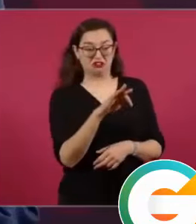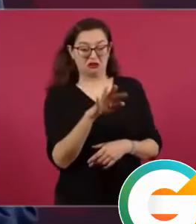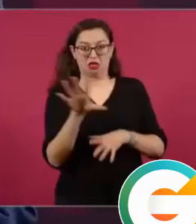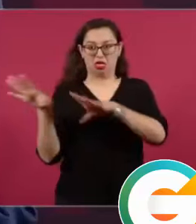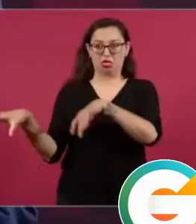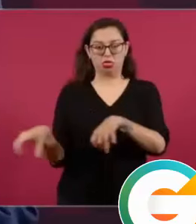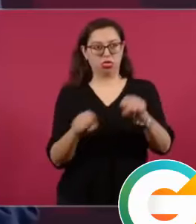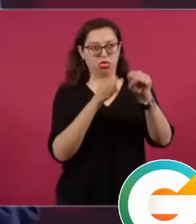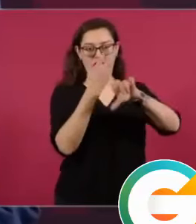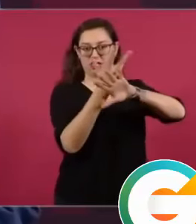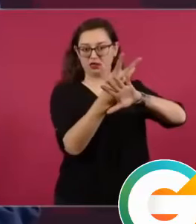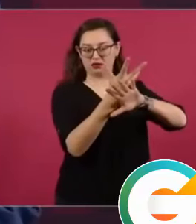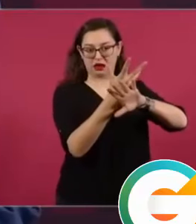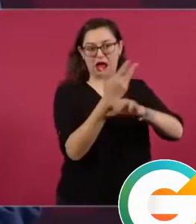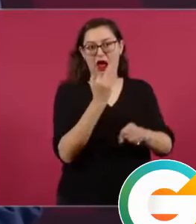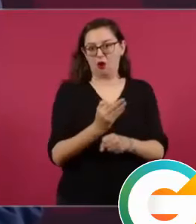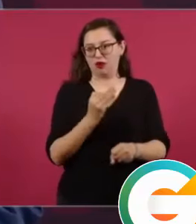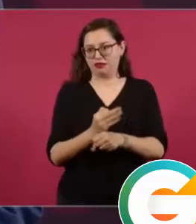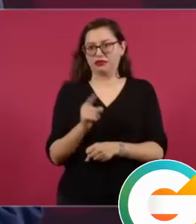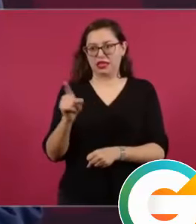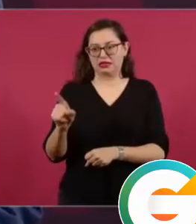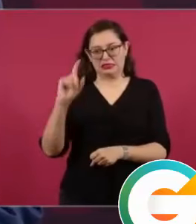tienen que